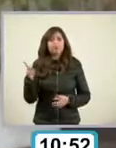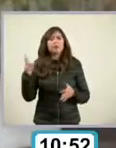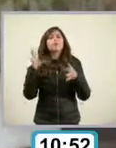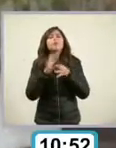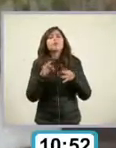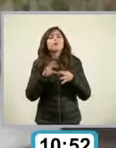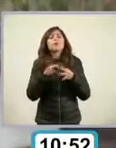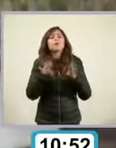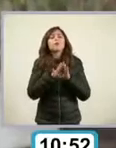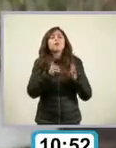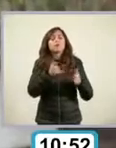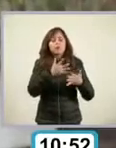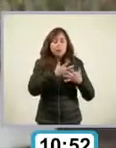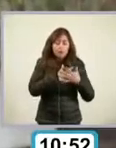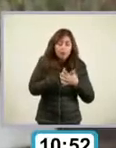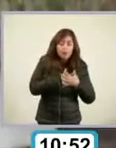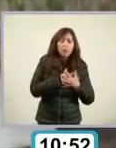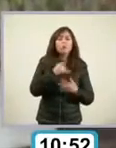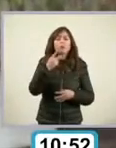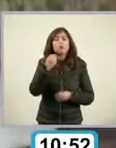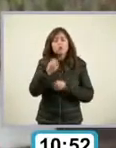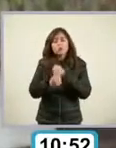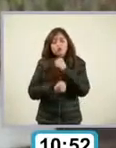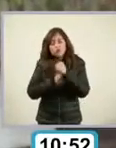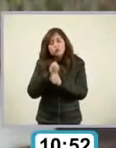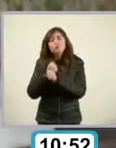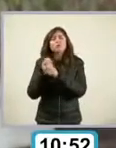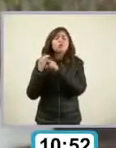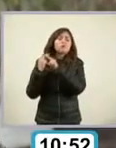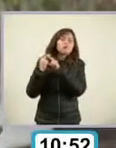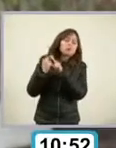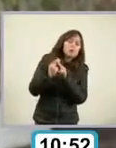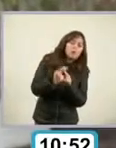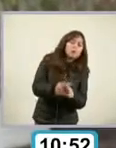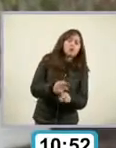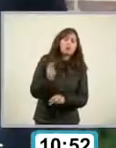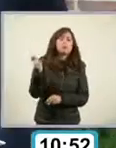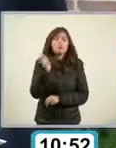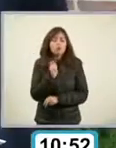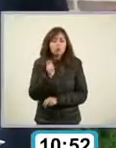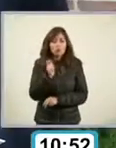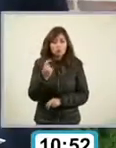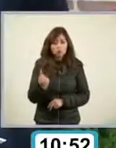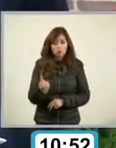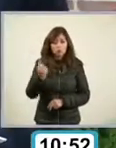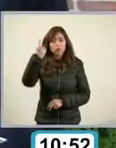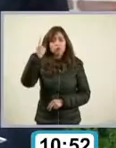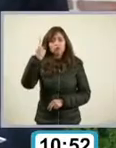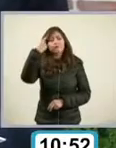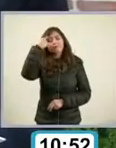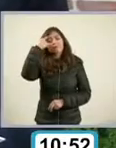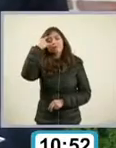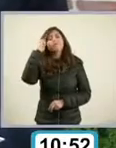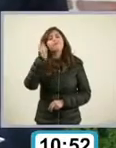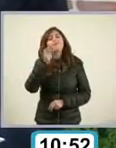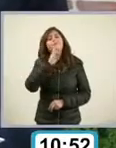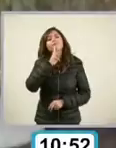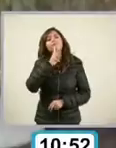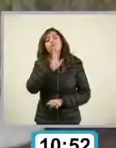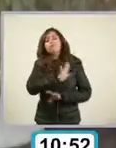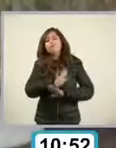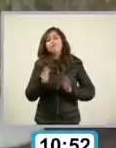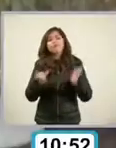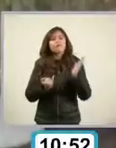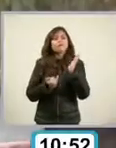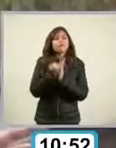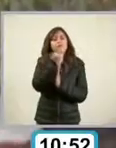estás en una relación, ya llevas muchos años de noviazgo, entonces uno de los dos decide, pues dice, ya